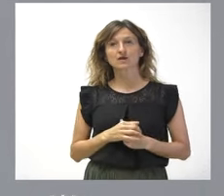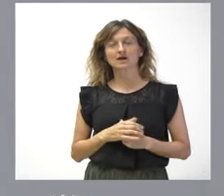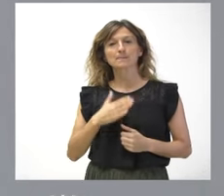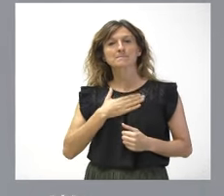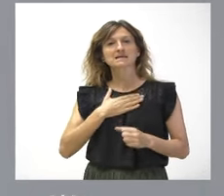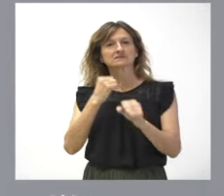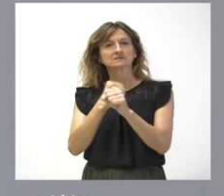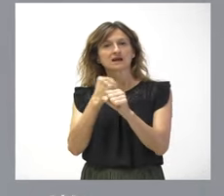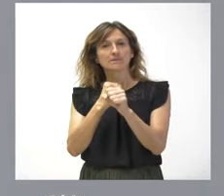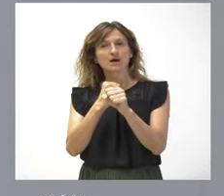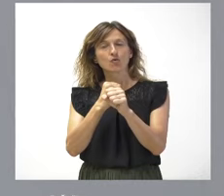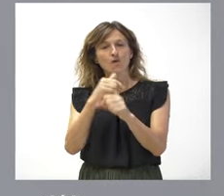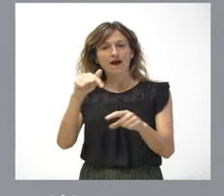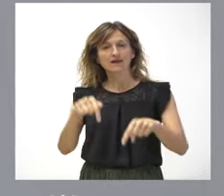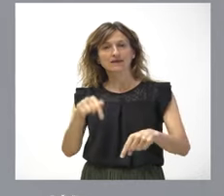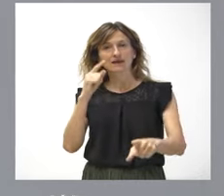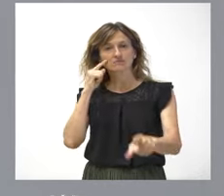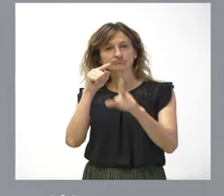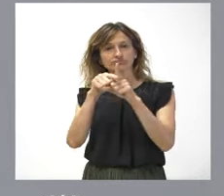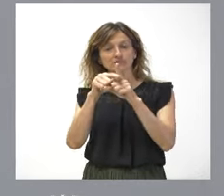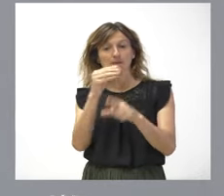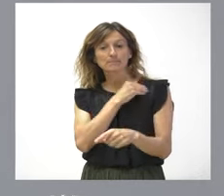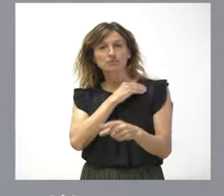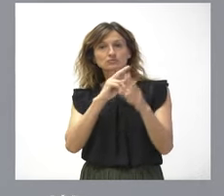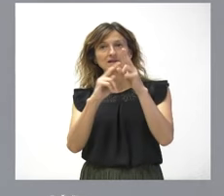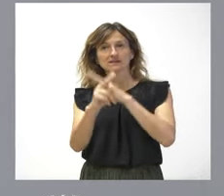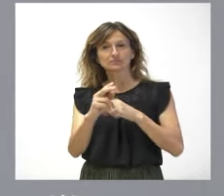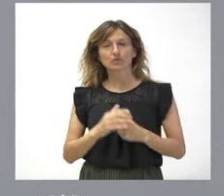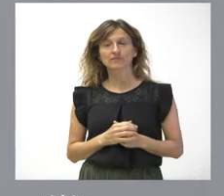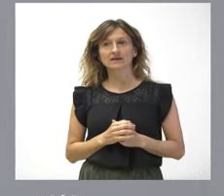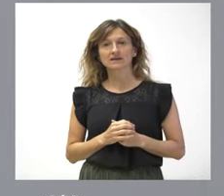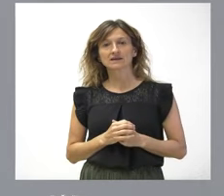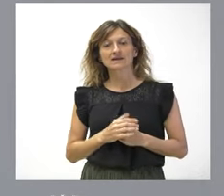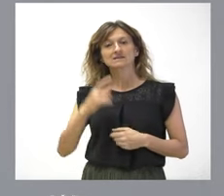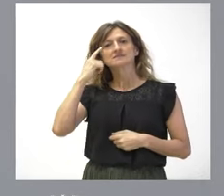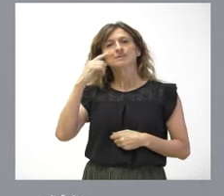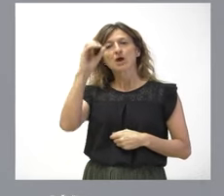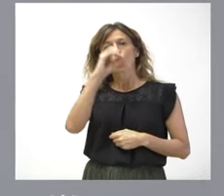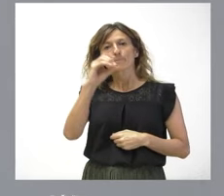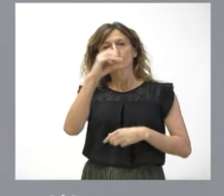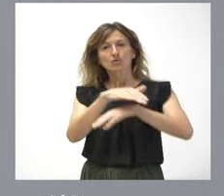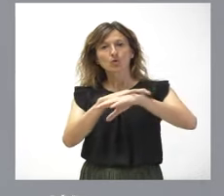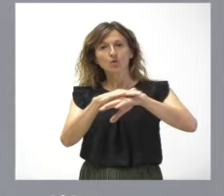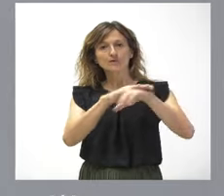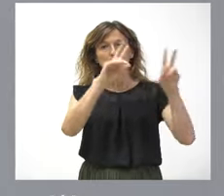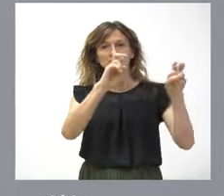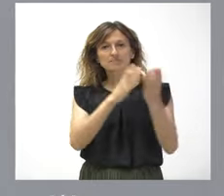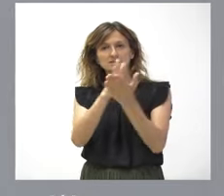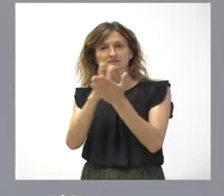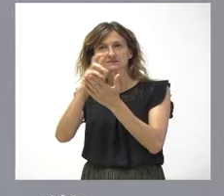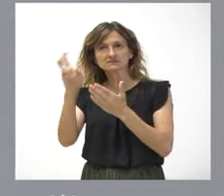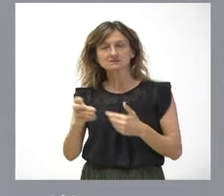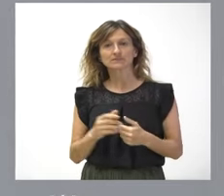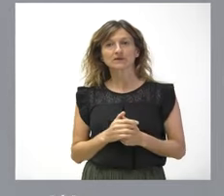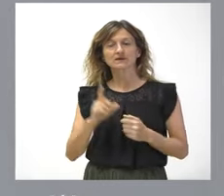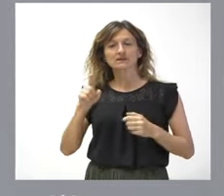básicamente responder a sus preguntas y dar cuenta de la posición del gobierno sobre los distintos temas así como informar sobre acuerdo del